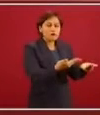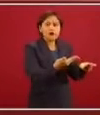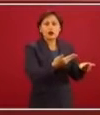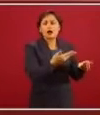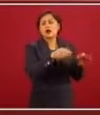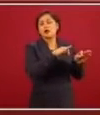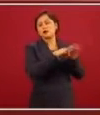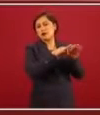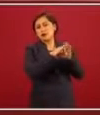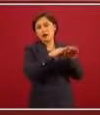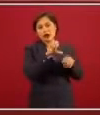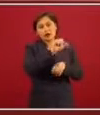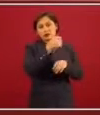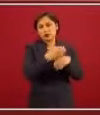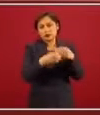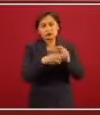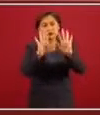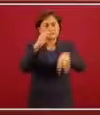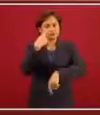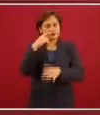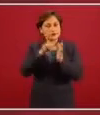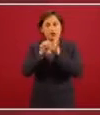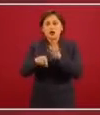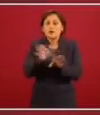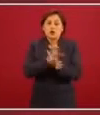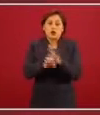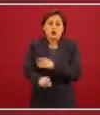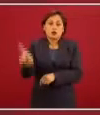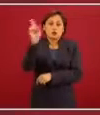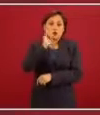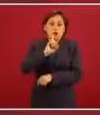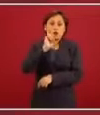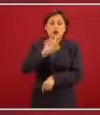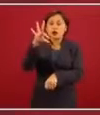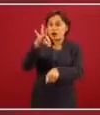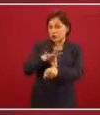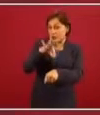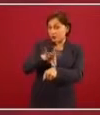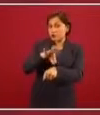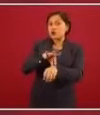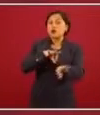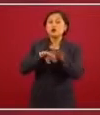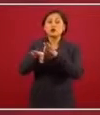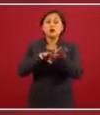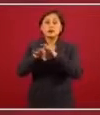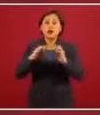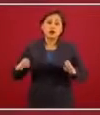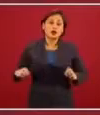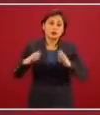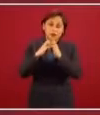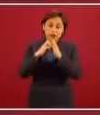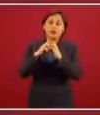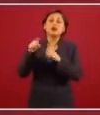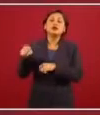ejemplo. Pensemos una persona, una médica especialista en terapia intensiva, que tenga más de 65 años